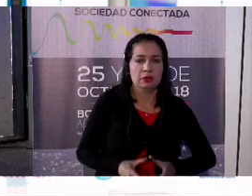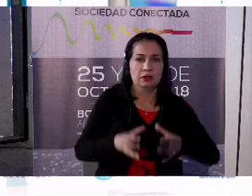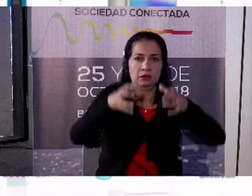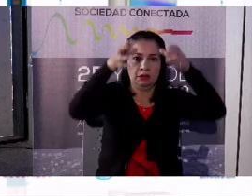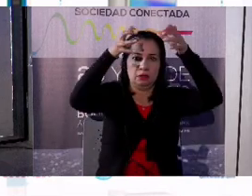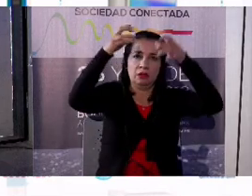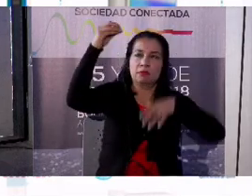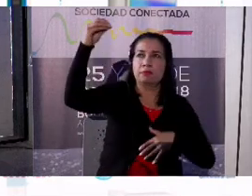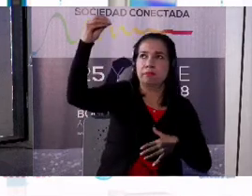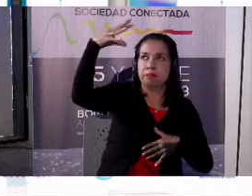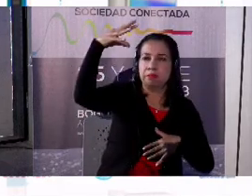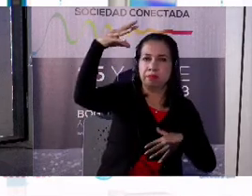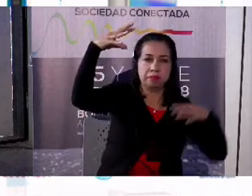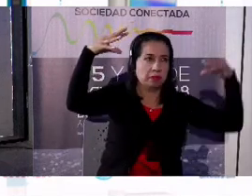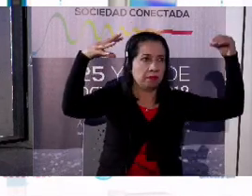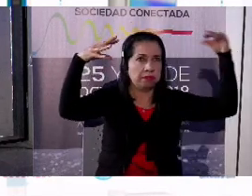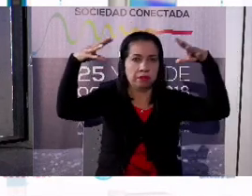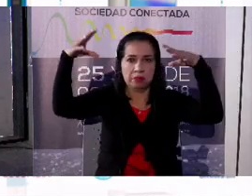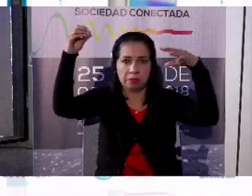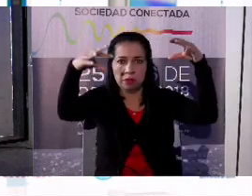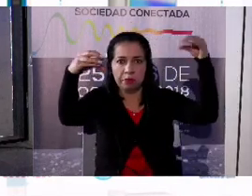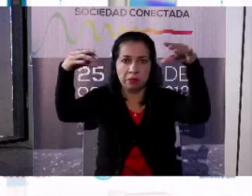pública inteligentes